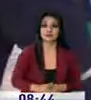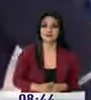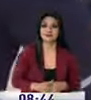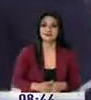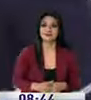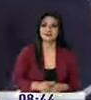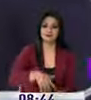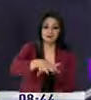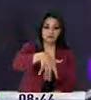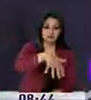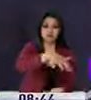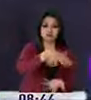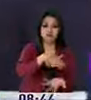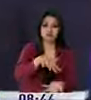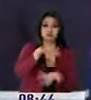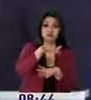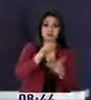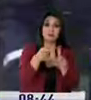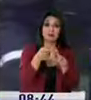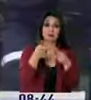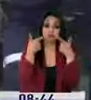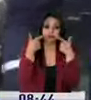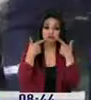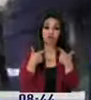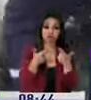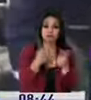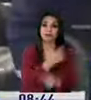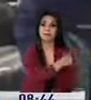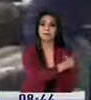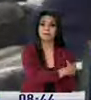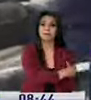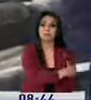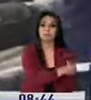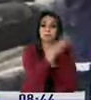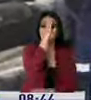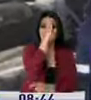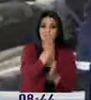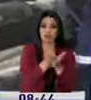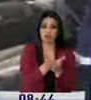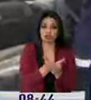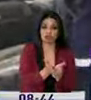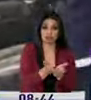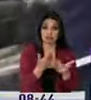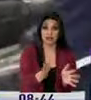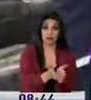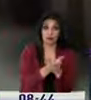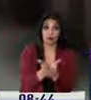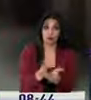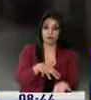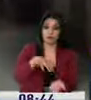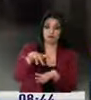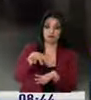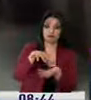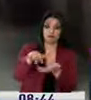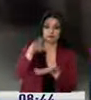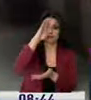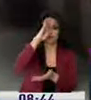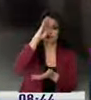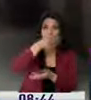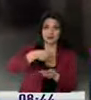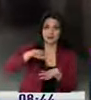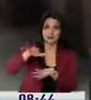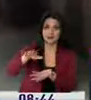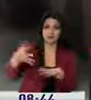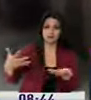El millonario cargamento pasó en primera instancia a custodia de los marinos. Ya en el muelle del subcomando de guardacostas fue entregado a la policía. Estiman